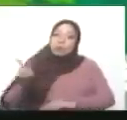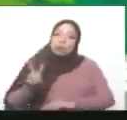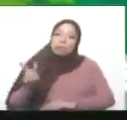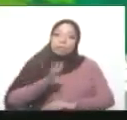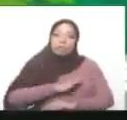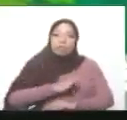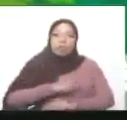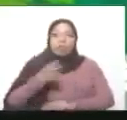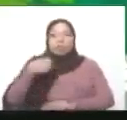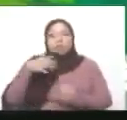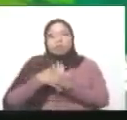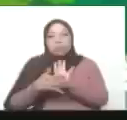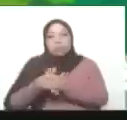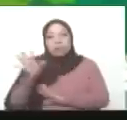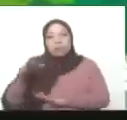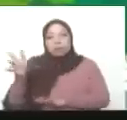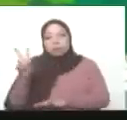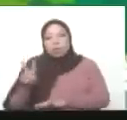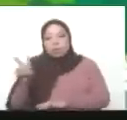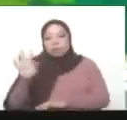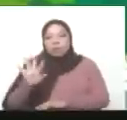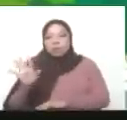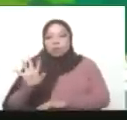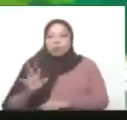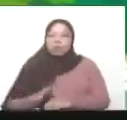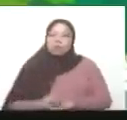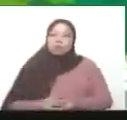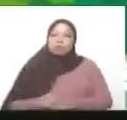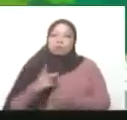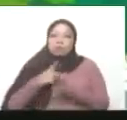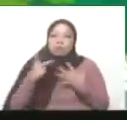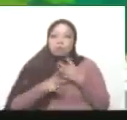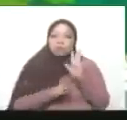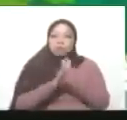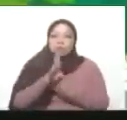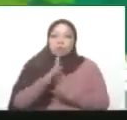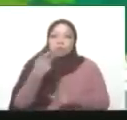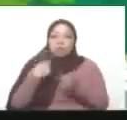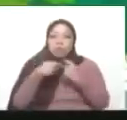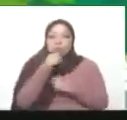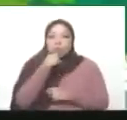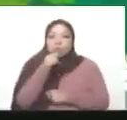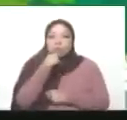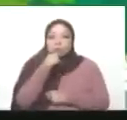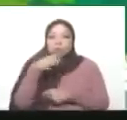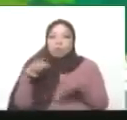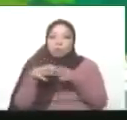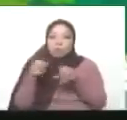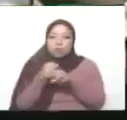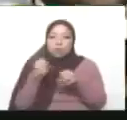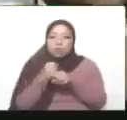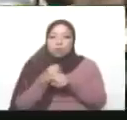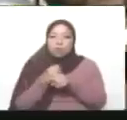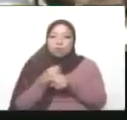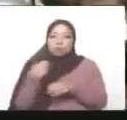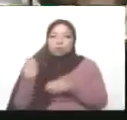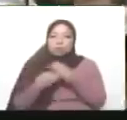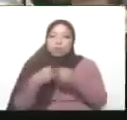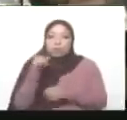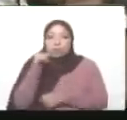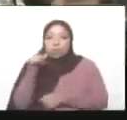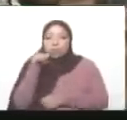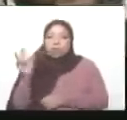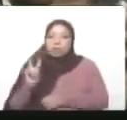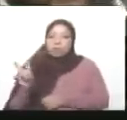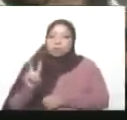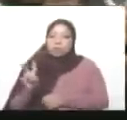sobre la Guyana los planes de agresión de la Epson móvil y del Comando Sur las amenazas que hay